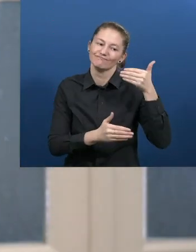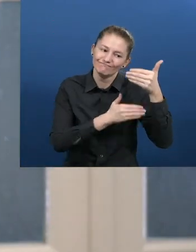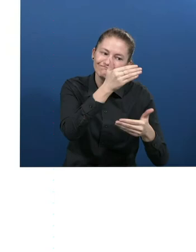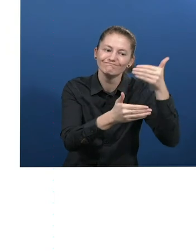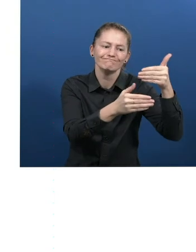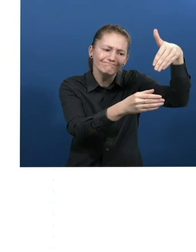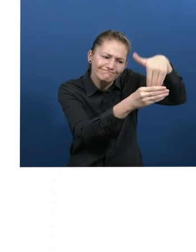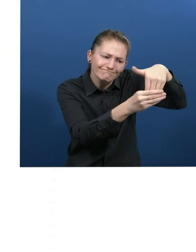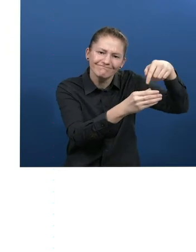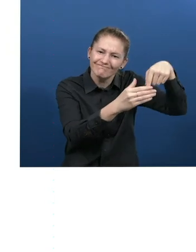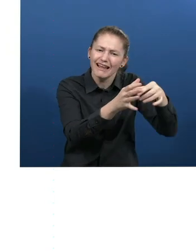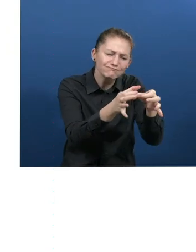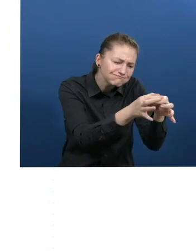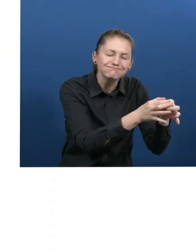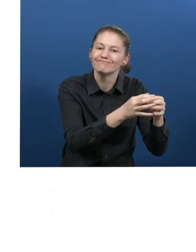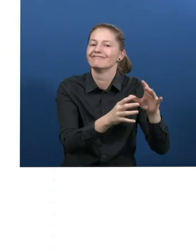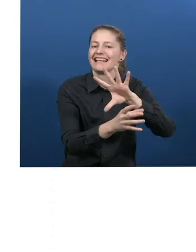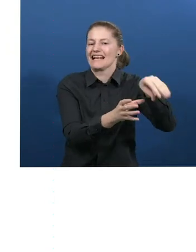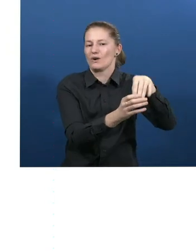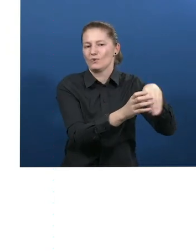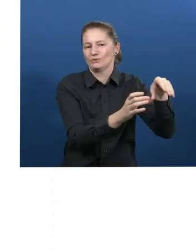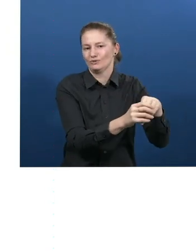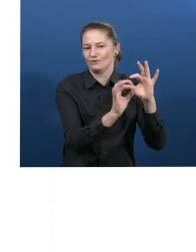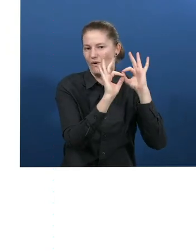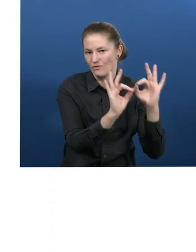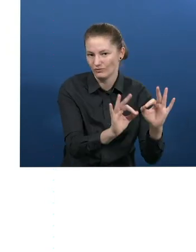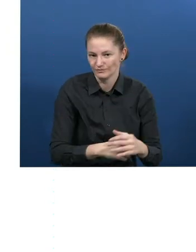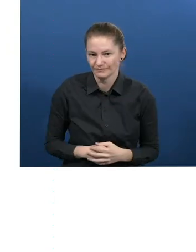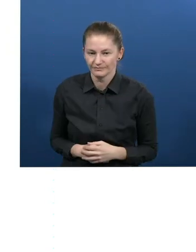organizaciones. How did this solution help you?